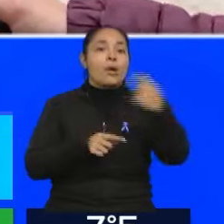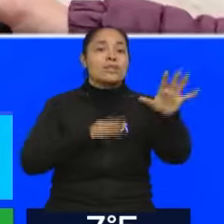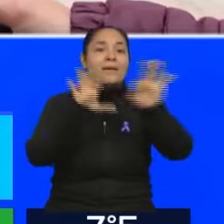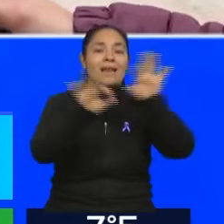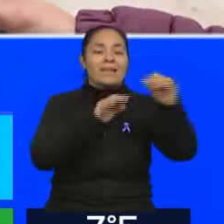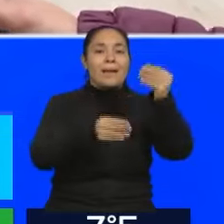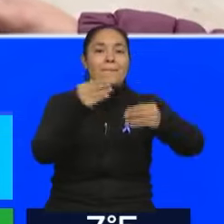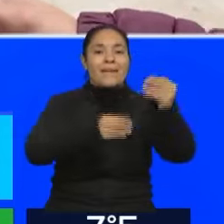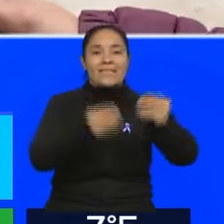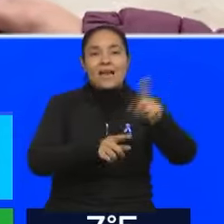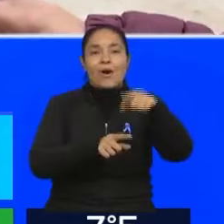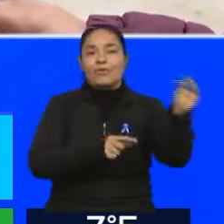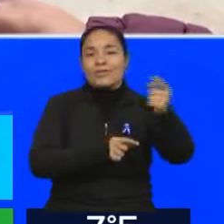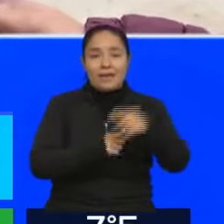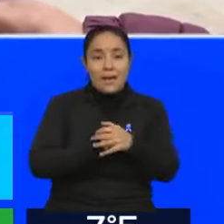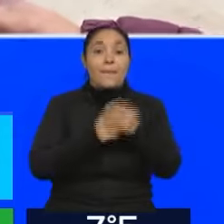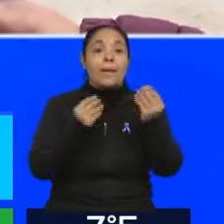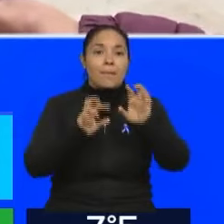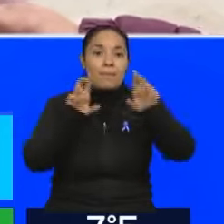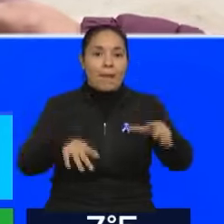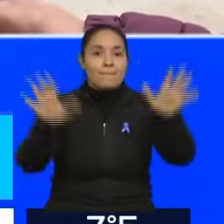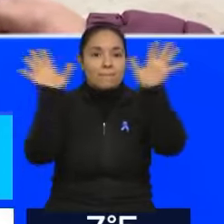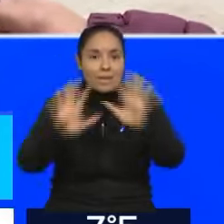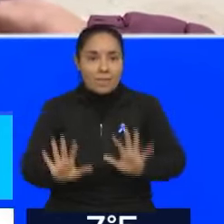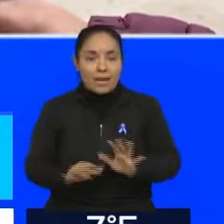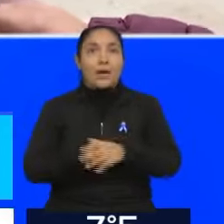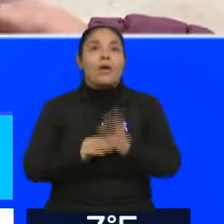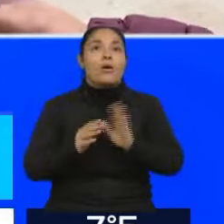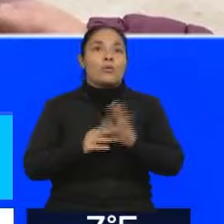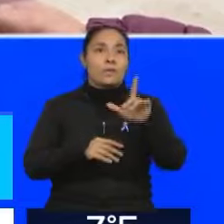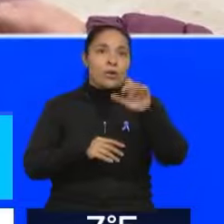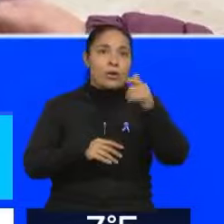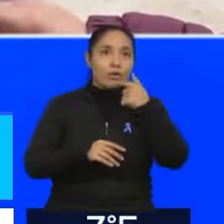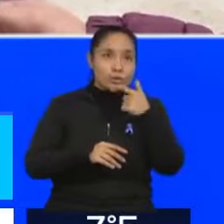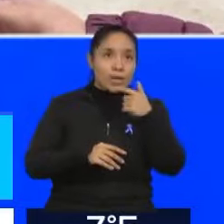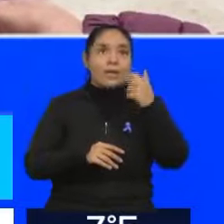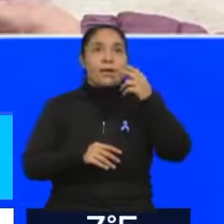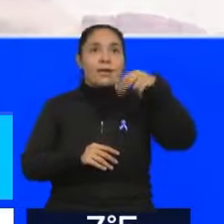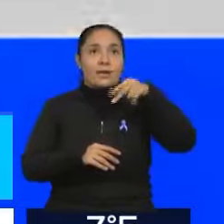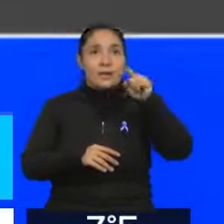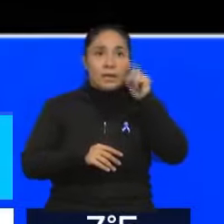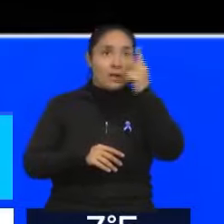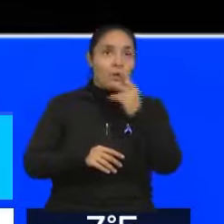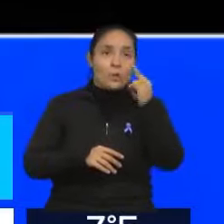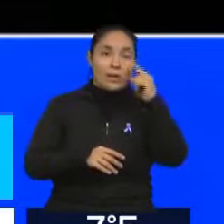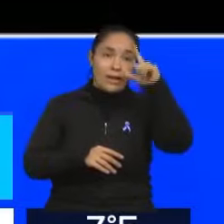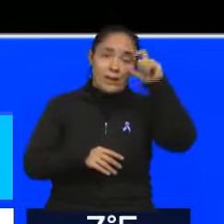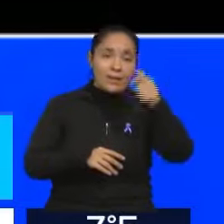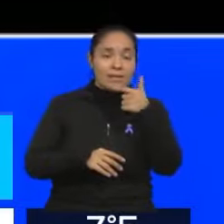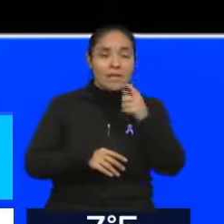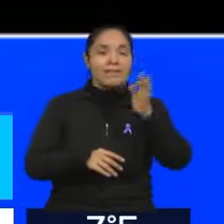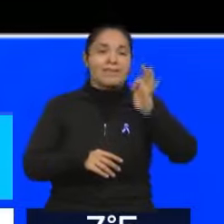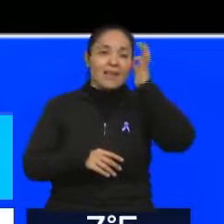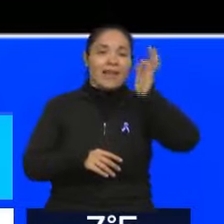tener, planificar y tener el próximo complejo de Los Nihueles de cara a los próximos 30 años. La verdad que me parece